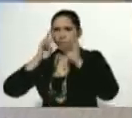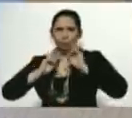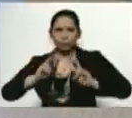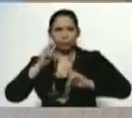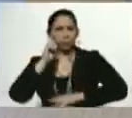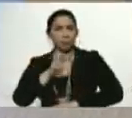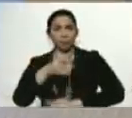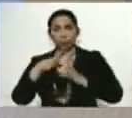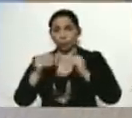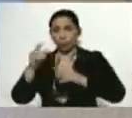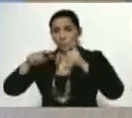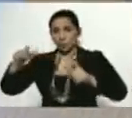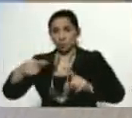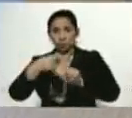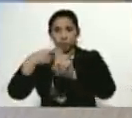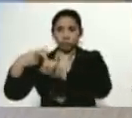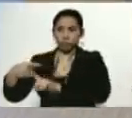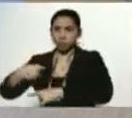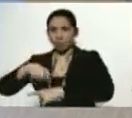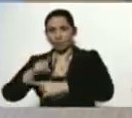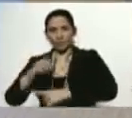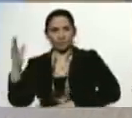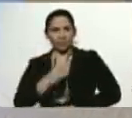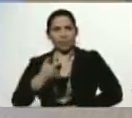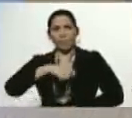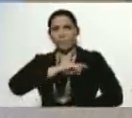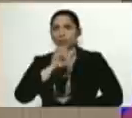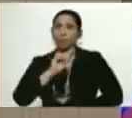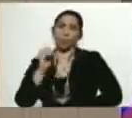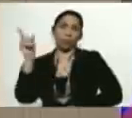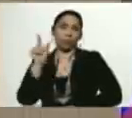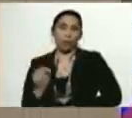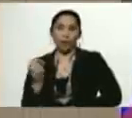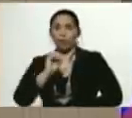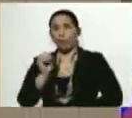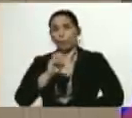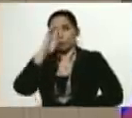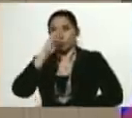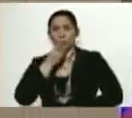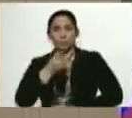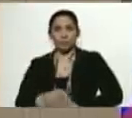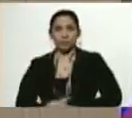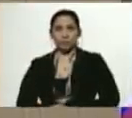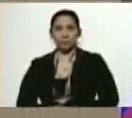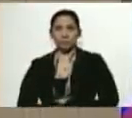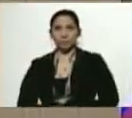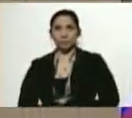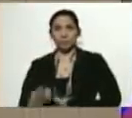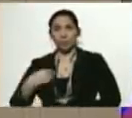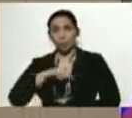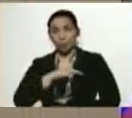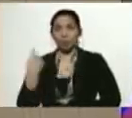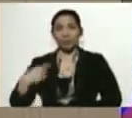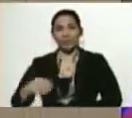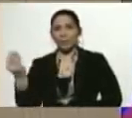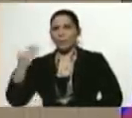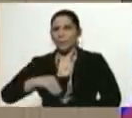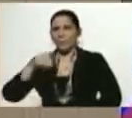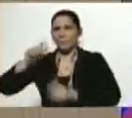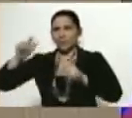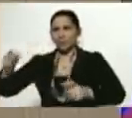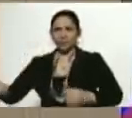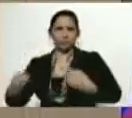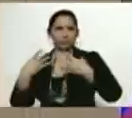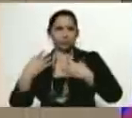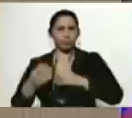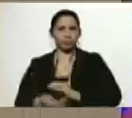personas positivas, de los primeros casos que llegaron de España o llegaron de Italia o llegaron de República Dominicana, pues tendríamos muchísimas más personas infectadas,